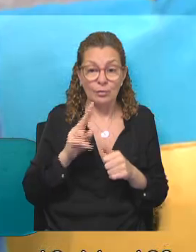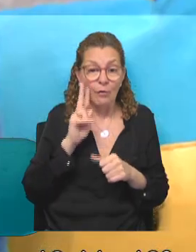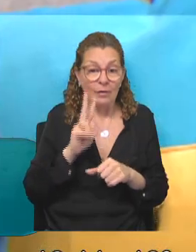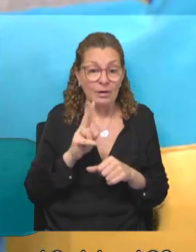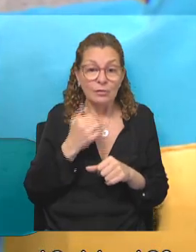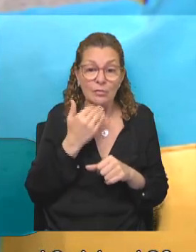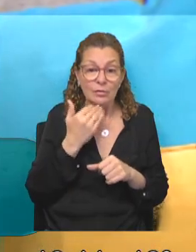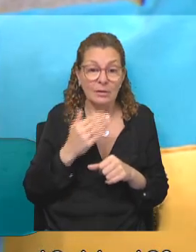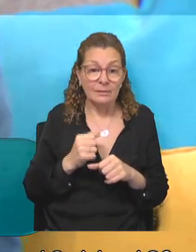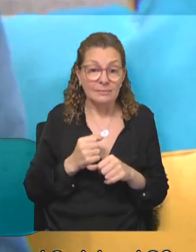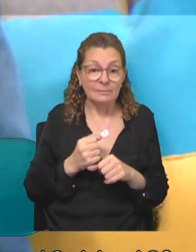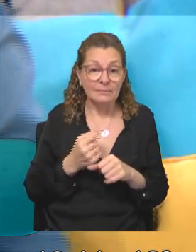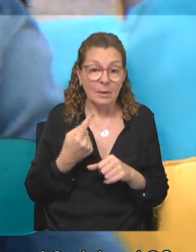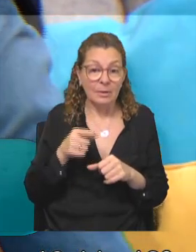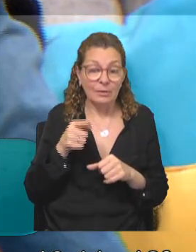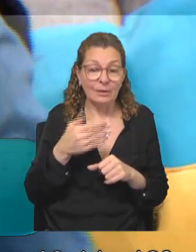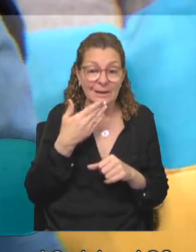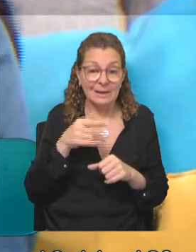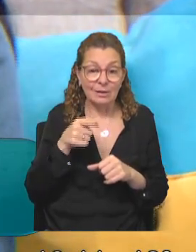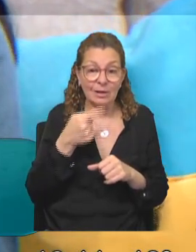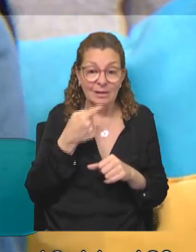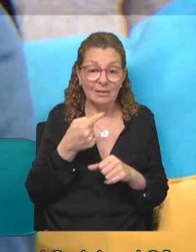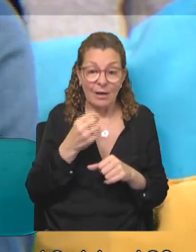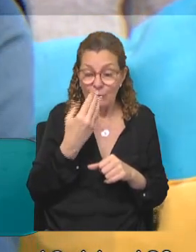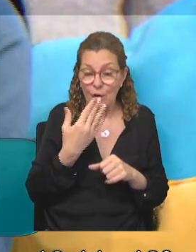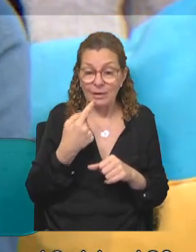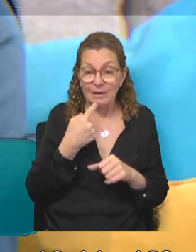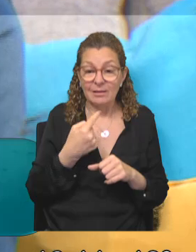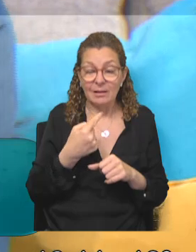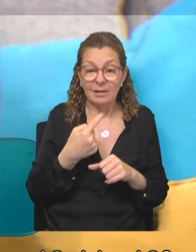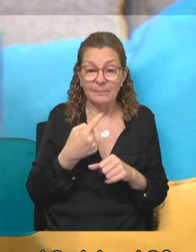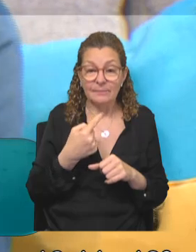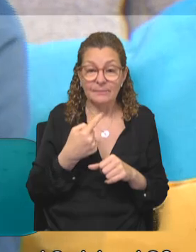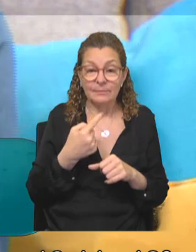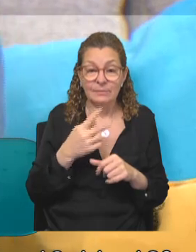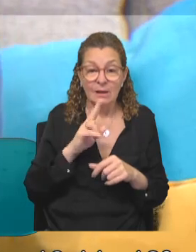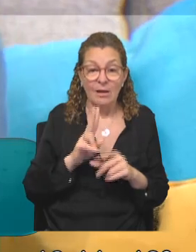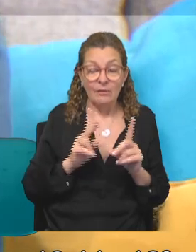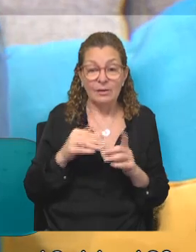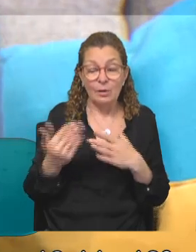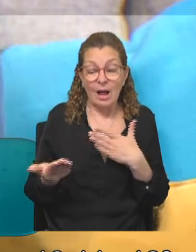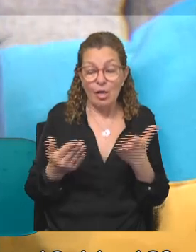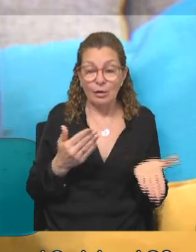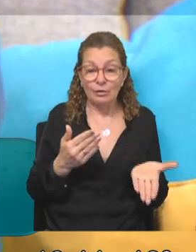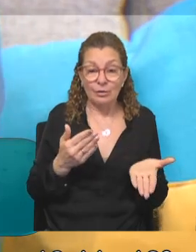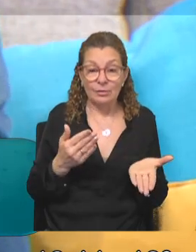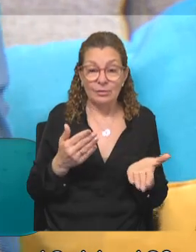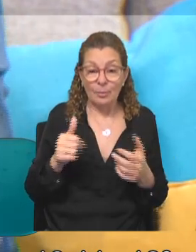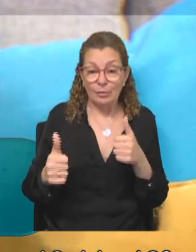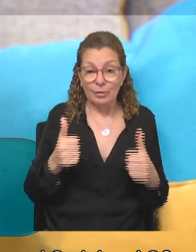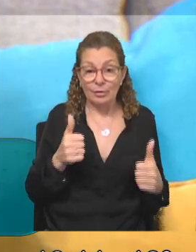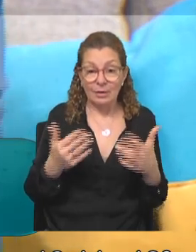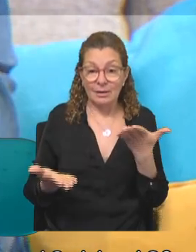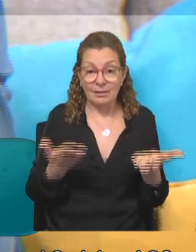Yo qué sé. Sí. Pero eso, entiendo lo que decía Flor, que es muy... A veces estar de un lado o del otro te posiciona en